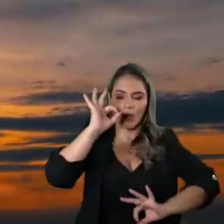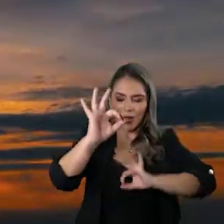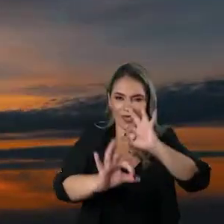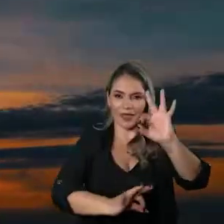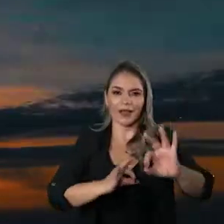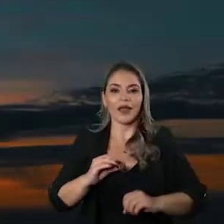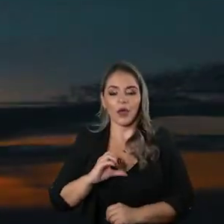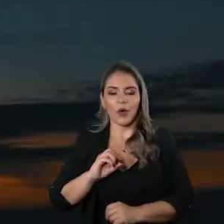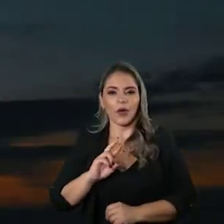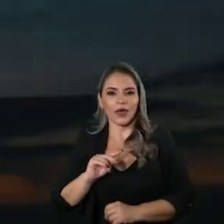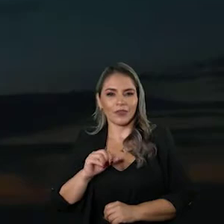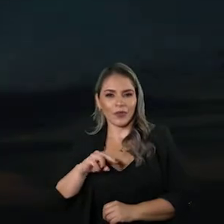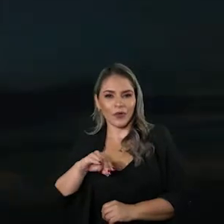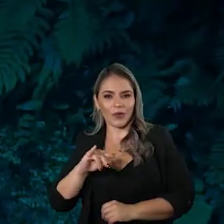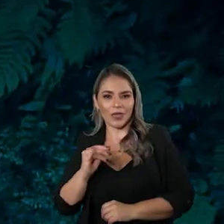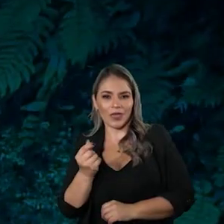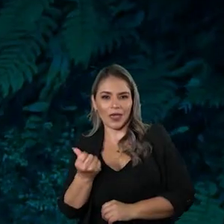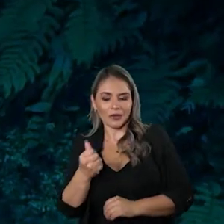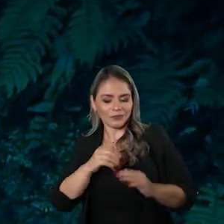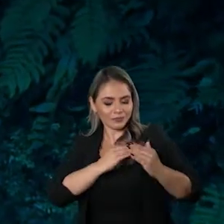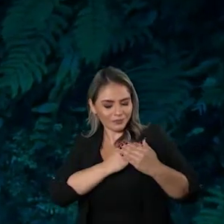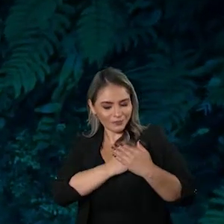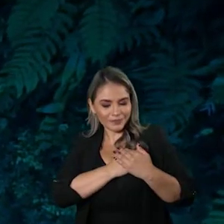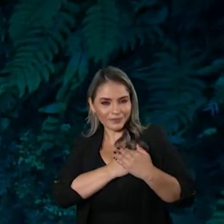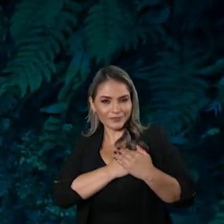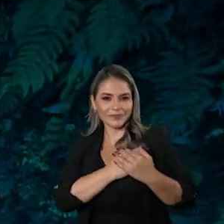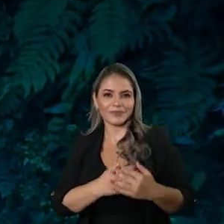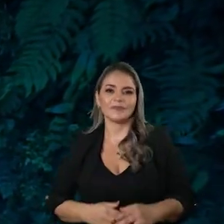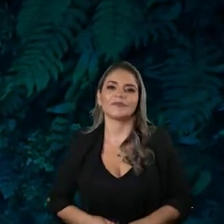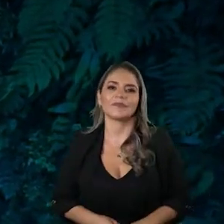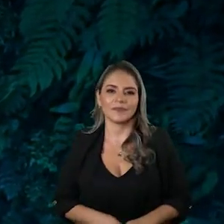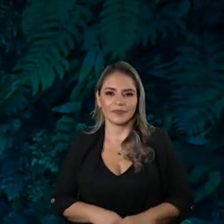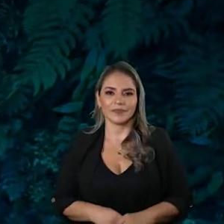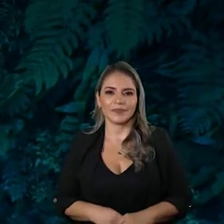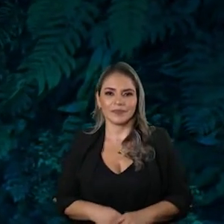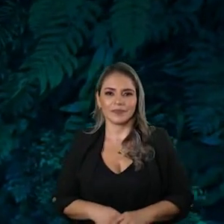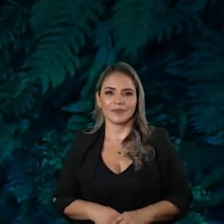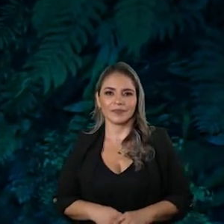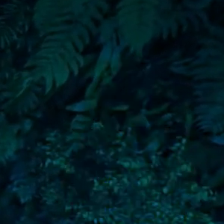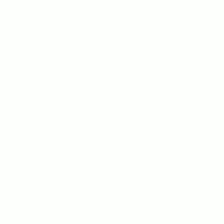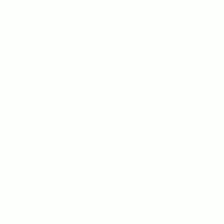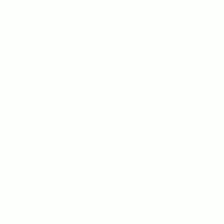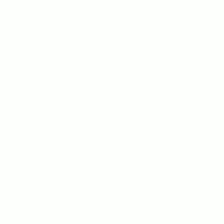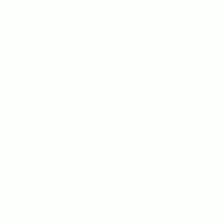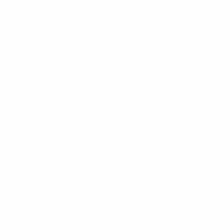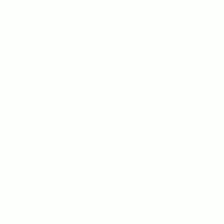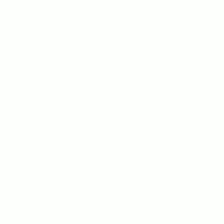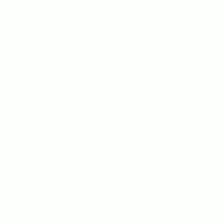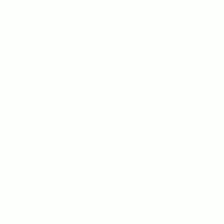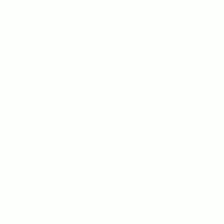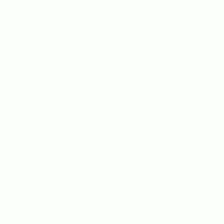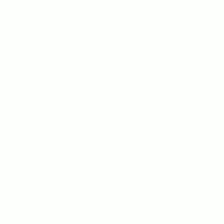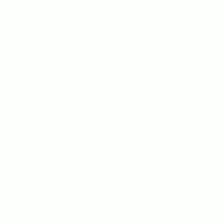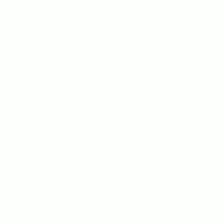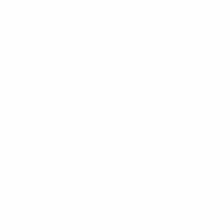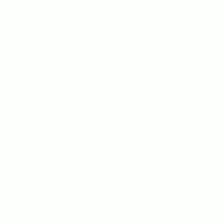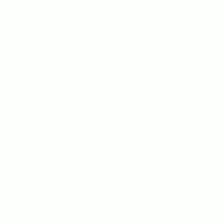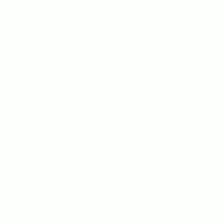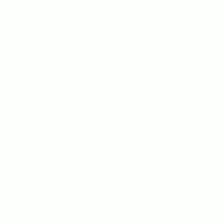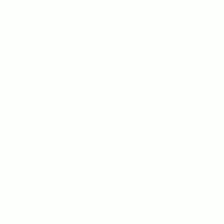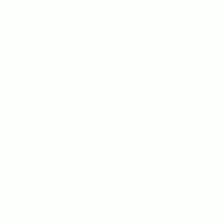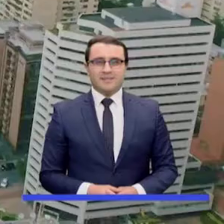corazón, Corantioquia. Corantioquia, con el corazón. Logo de la Comisión de Regulación